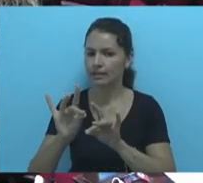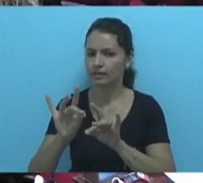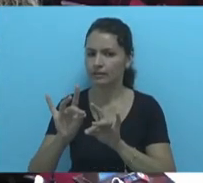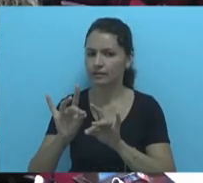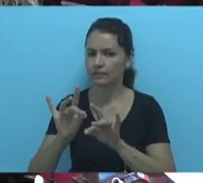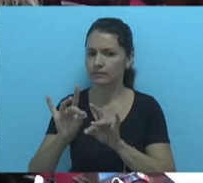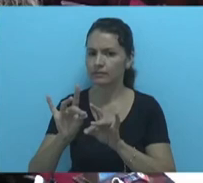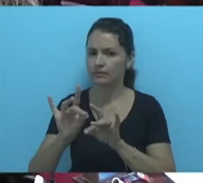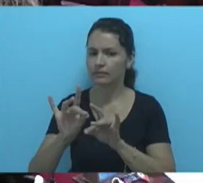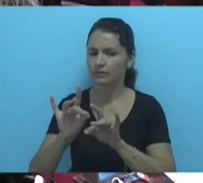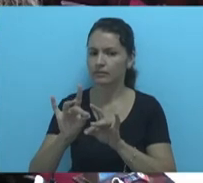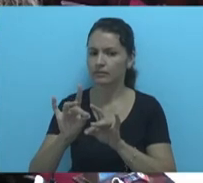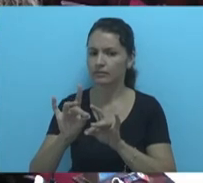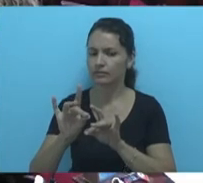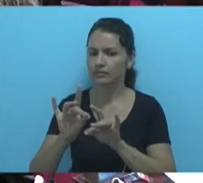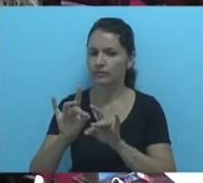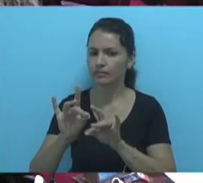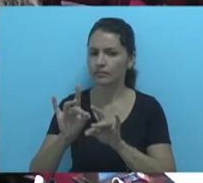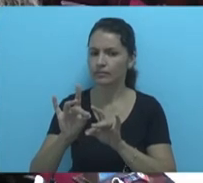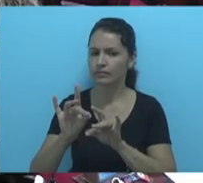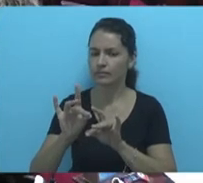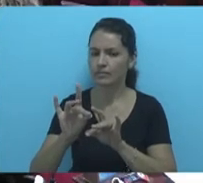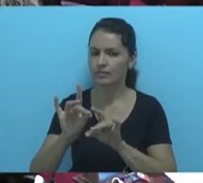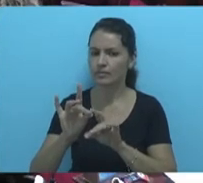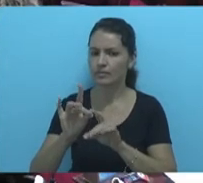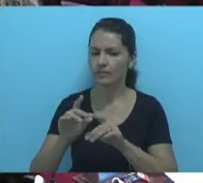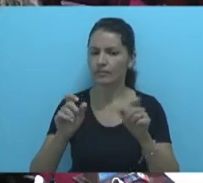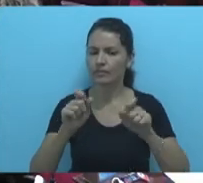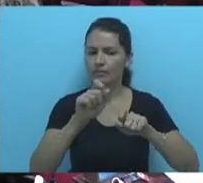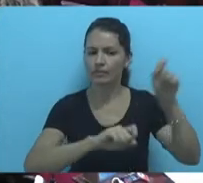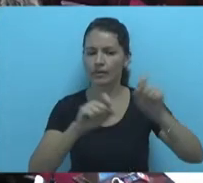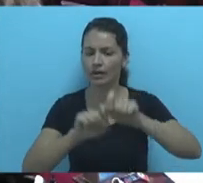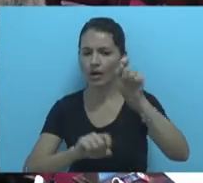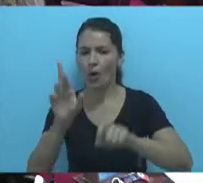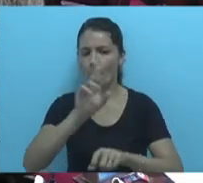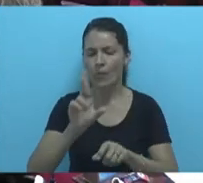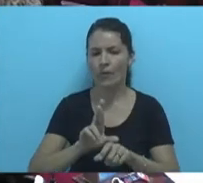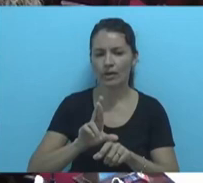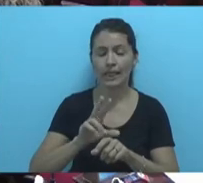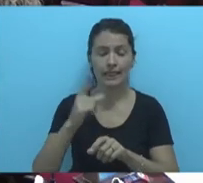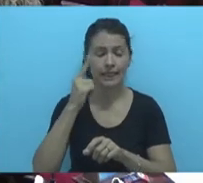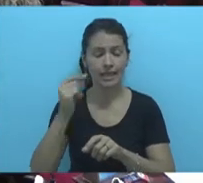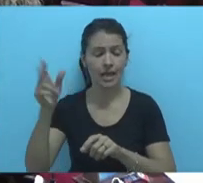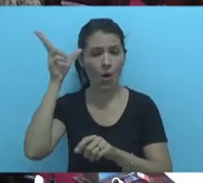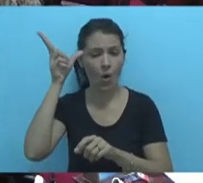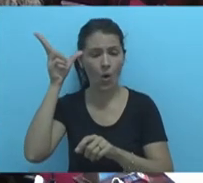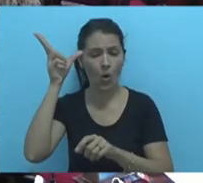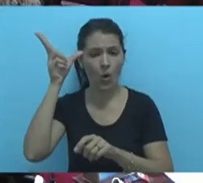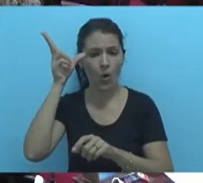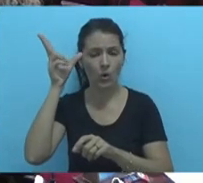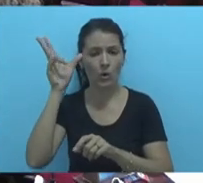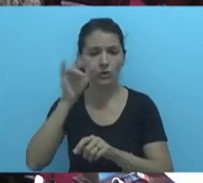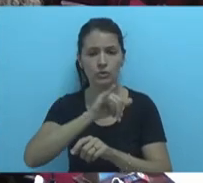de las distinciones para el día 8 de marzo de Mujeres Destacadas. Desde ahora esa